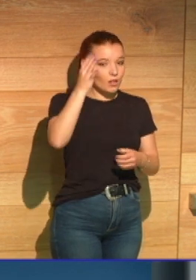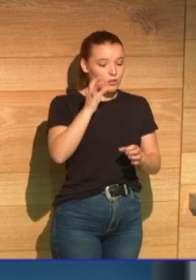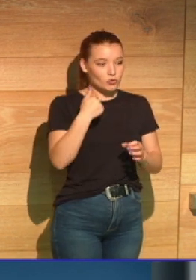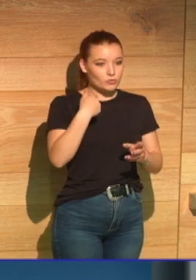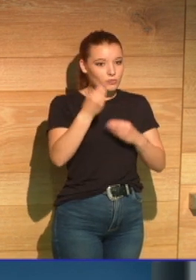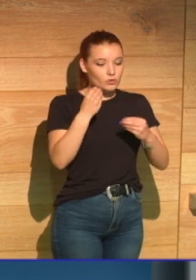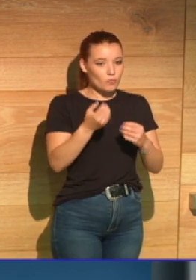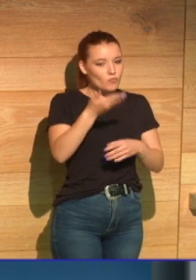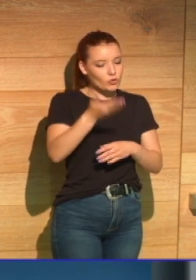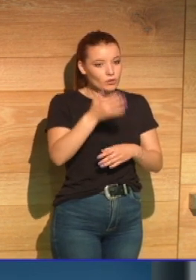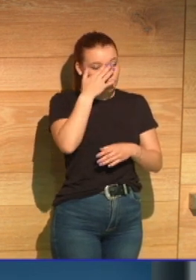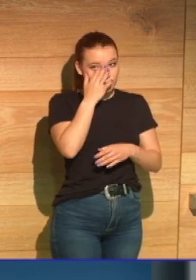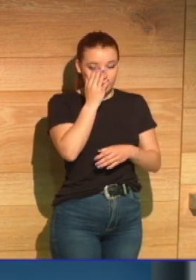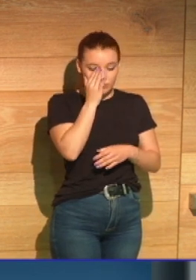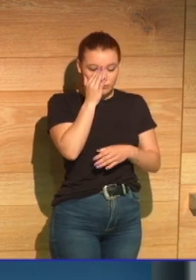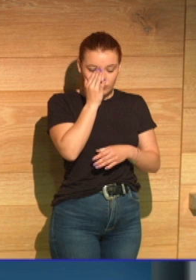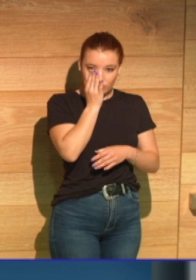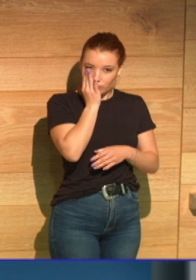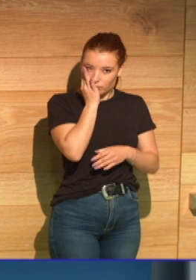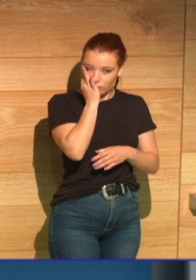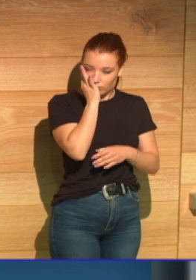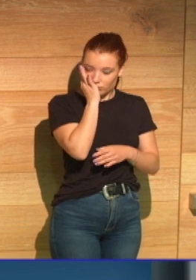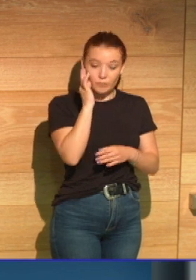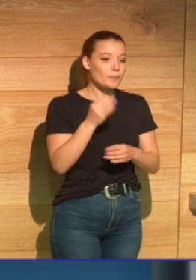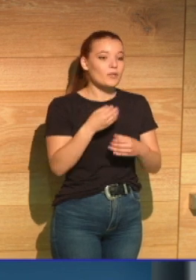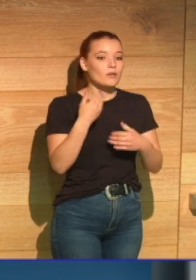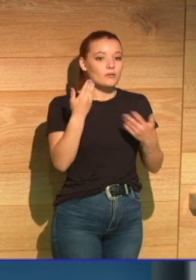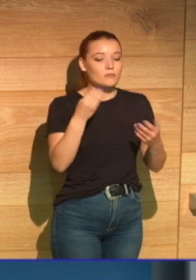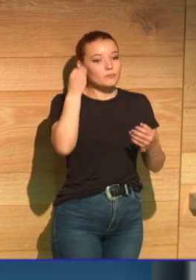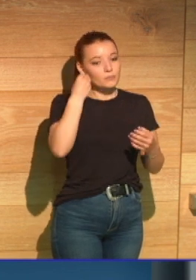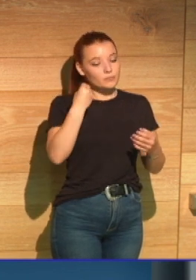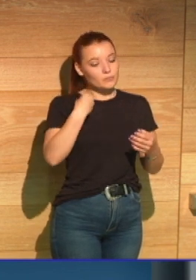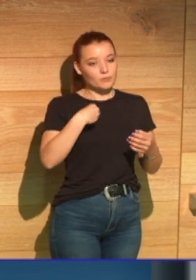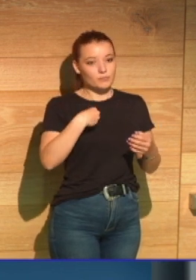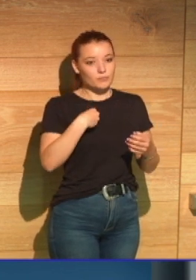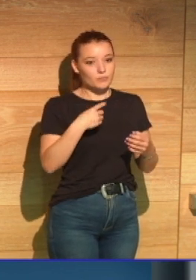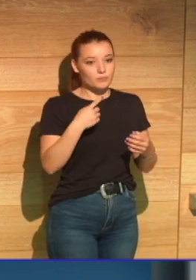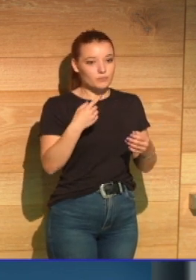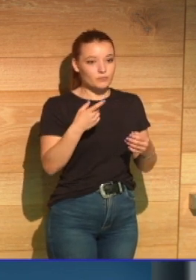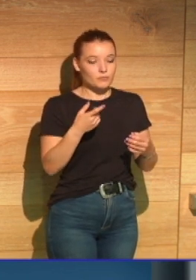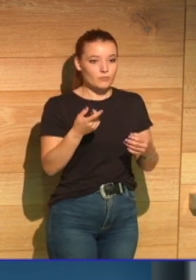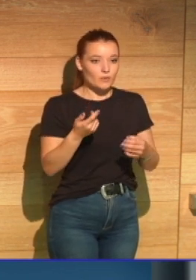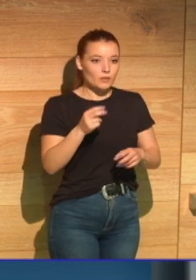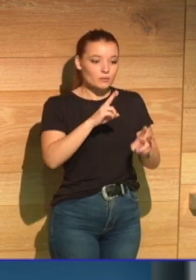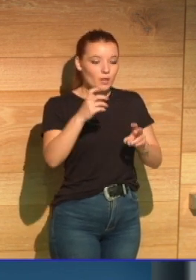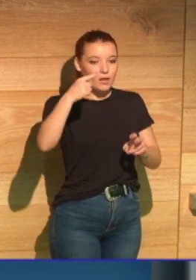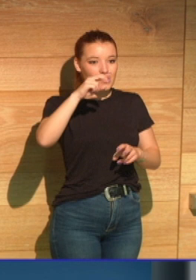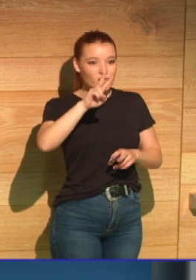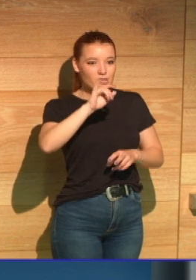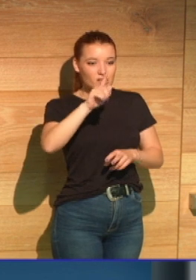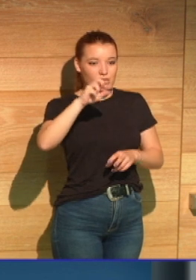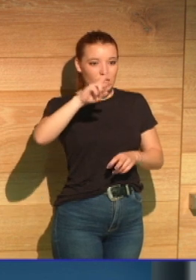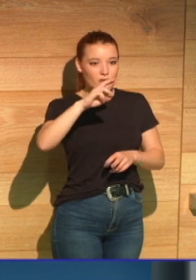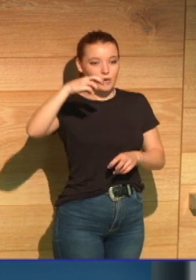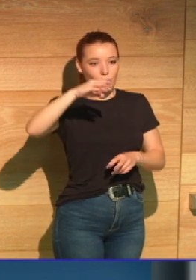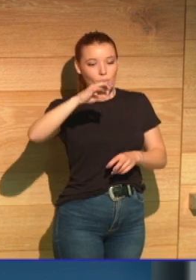en el sentido de que nos permiten reflexionar otra vez esta relación. Los ejercicios y los trabajos de Guillermo Beluso, digamos,